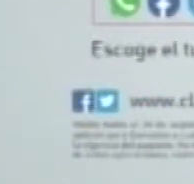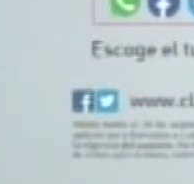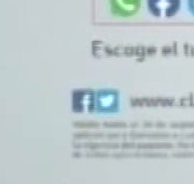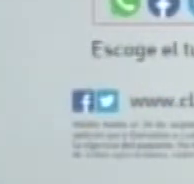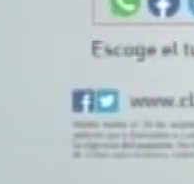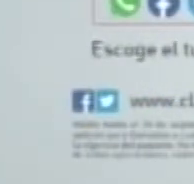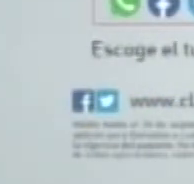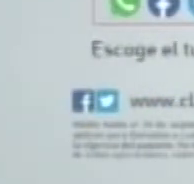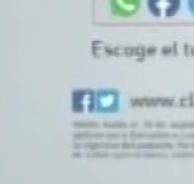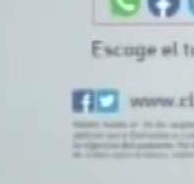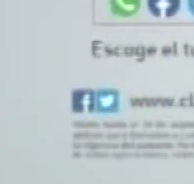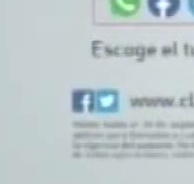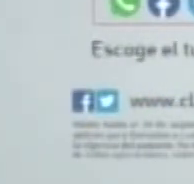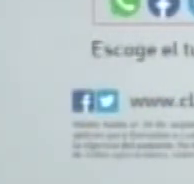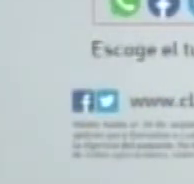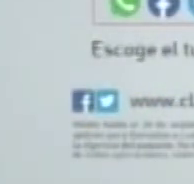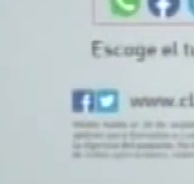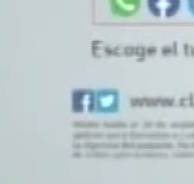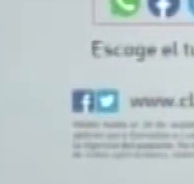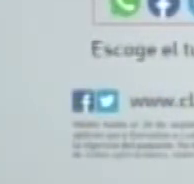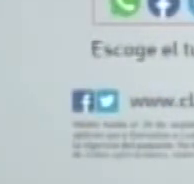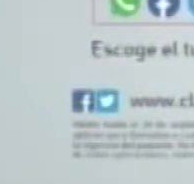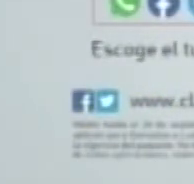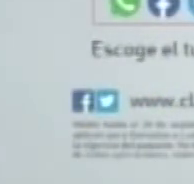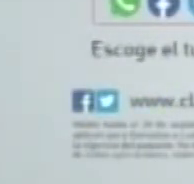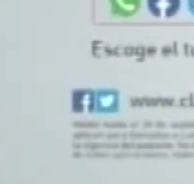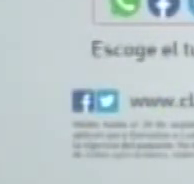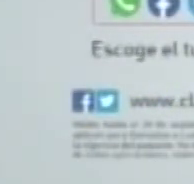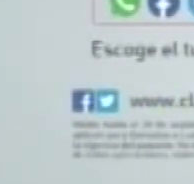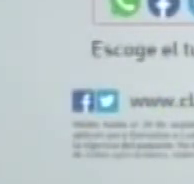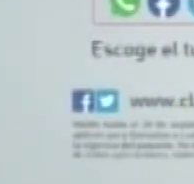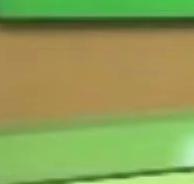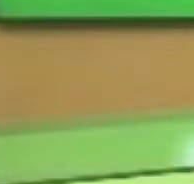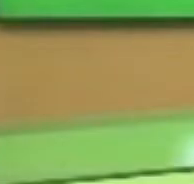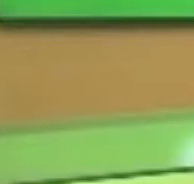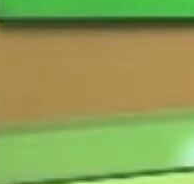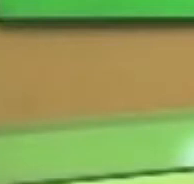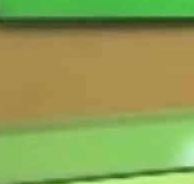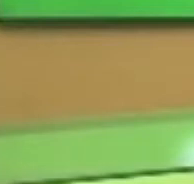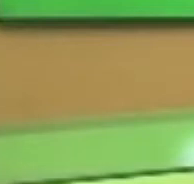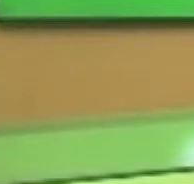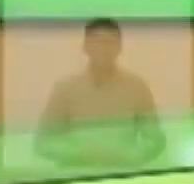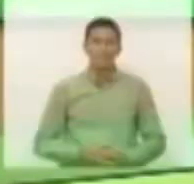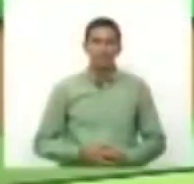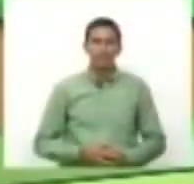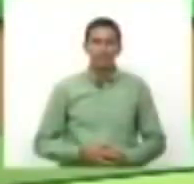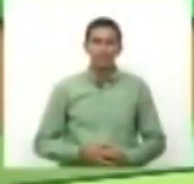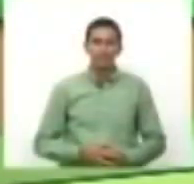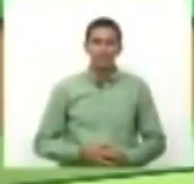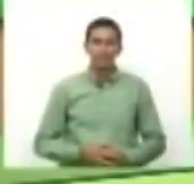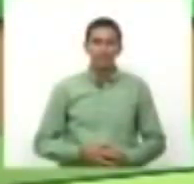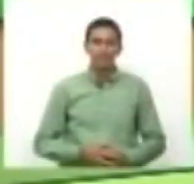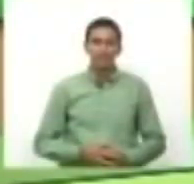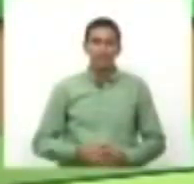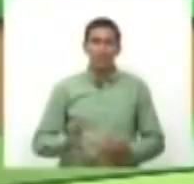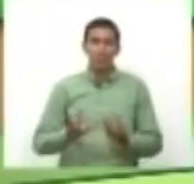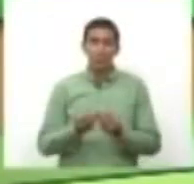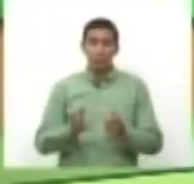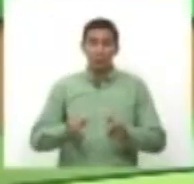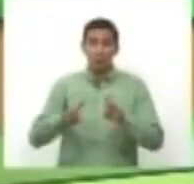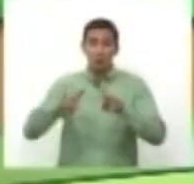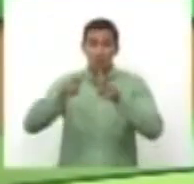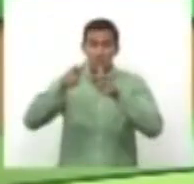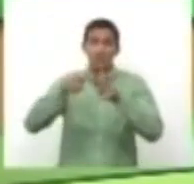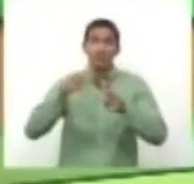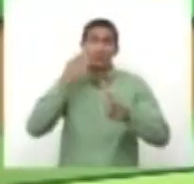los cuales hablas, navegas y mensajeas. ¿Qué esperas? Escoge el tuyo ya mismo. La congresista Marta Villalba inició su campaña